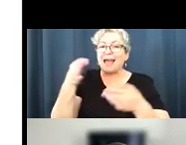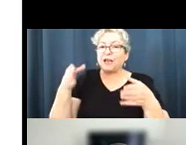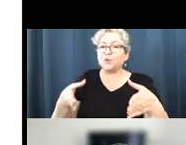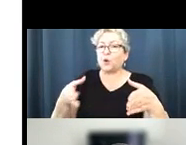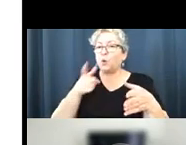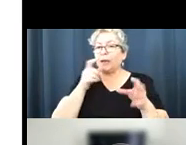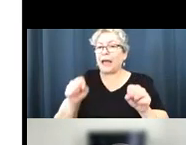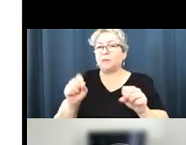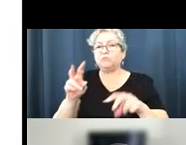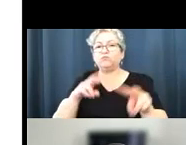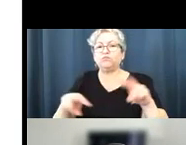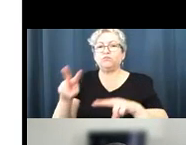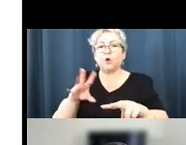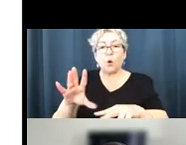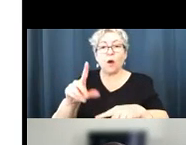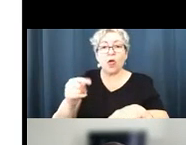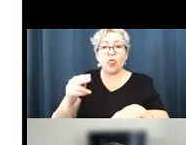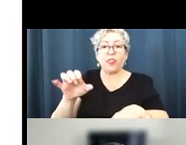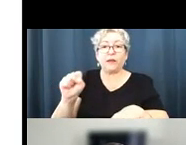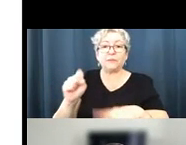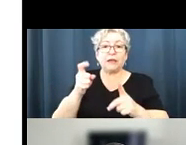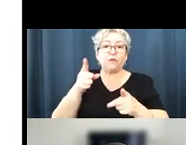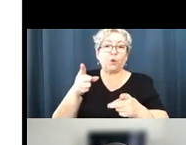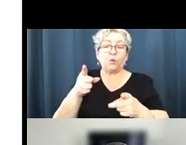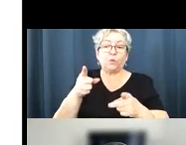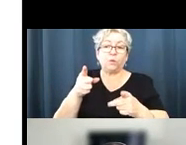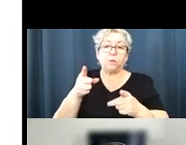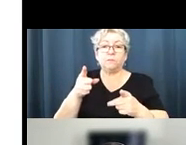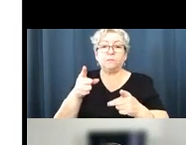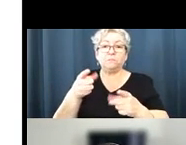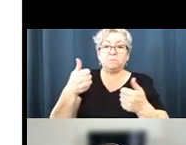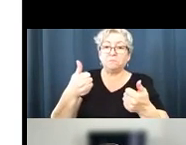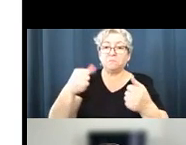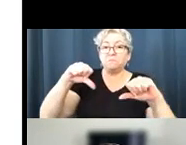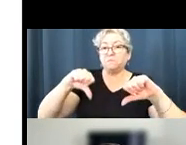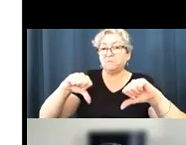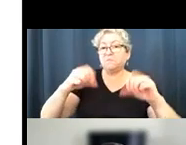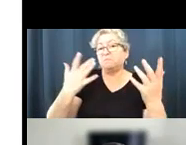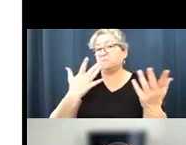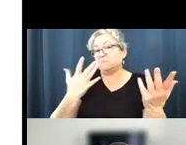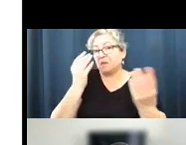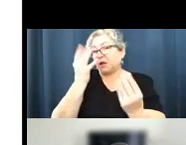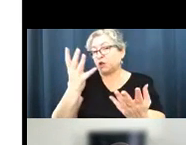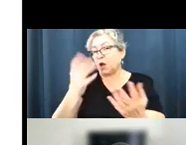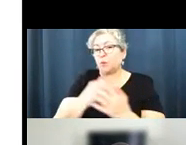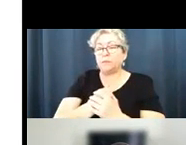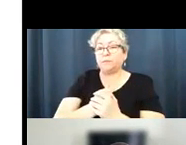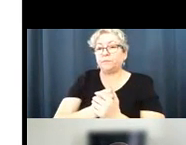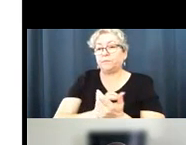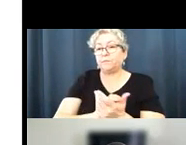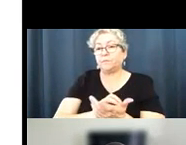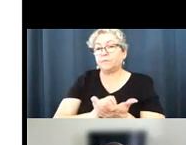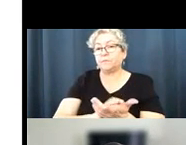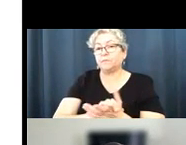traiga un experto que pueda ver esos temas y le puedan decir si son buenos o no y dejarle a usted